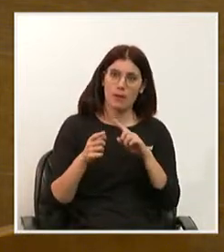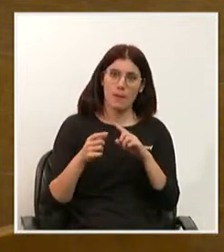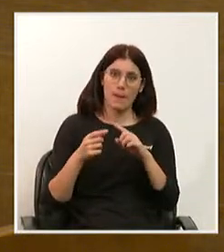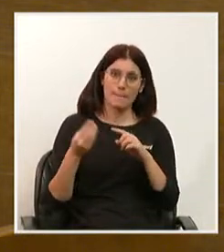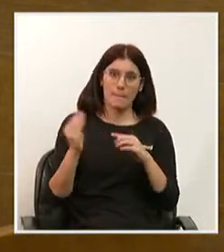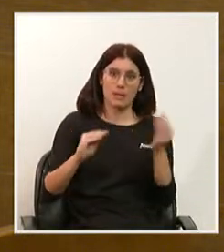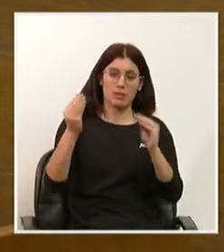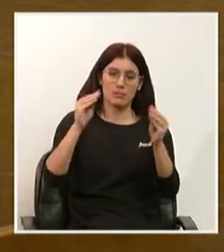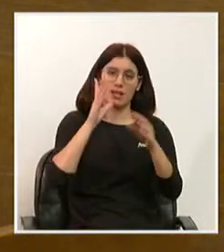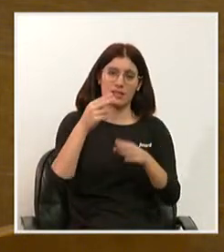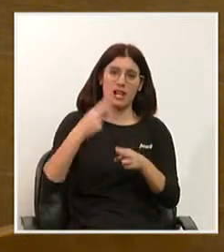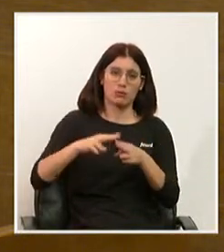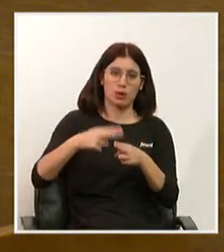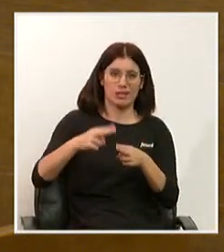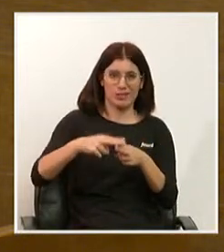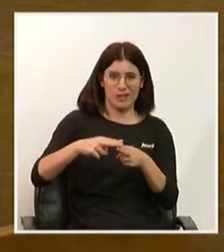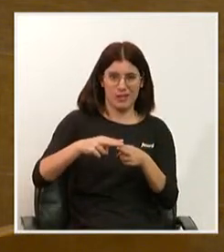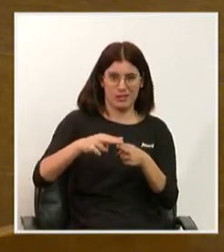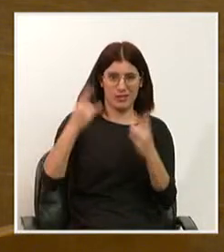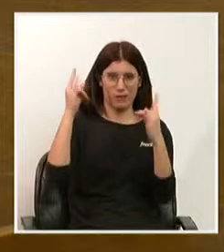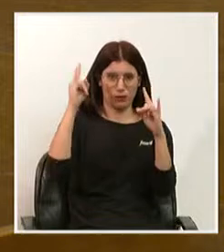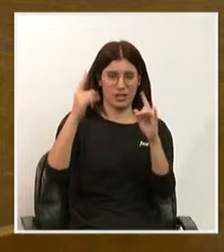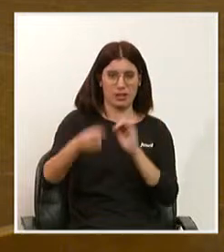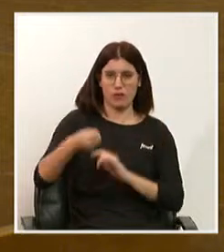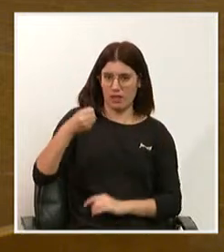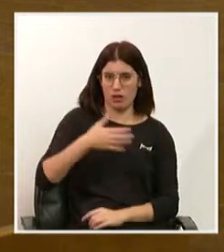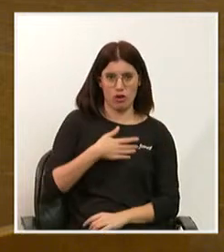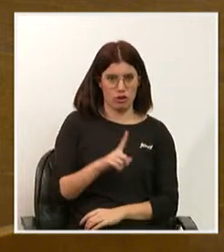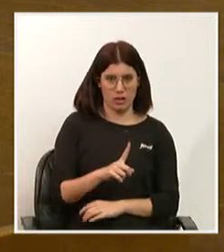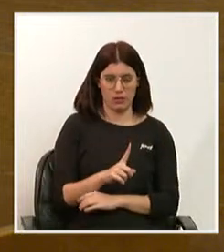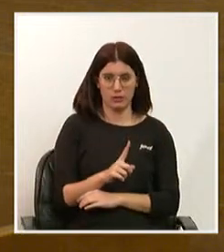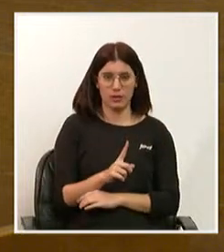significar poques del bá y